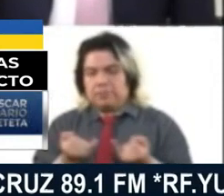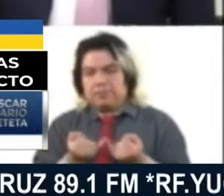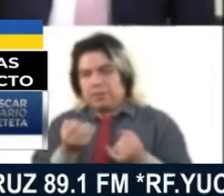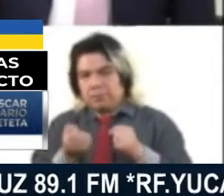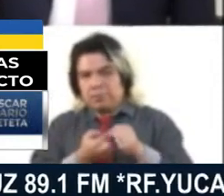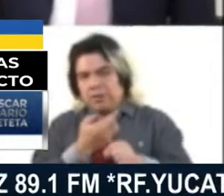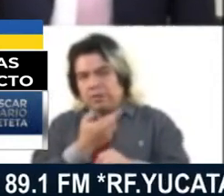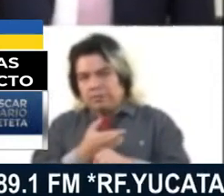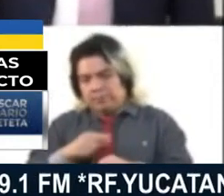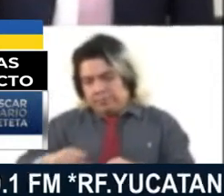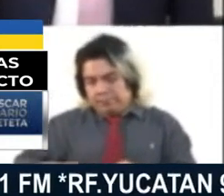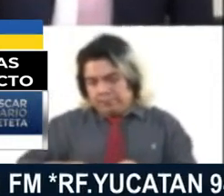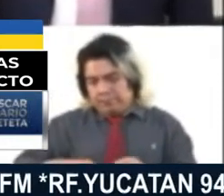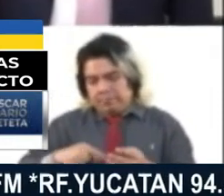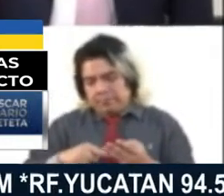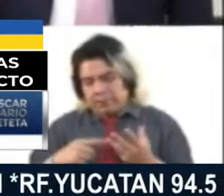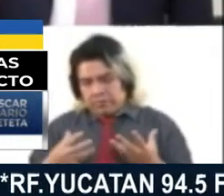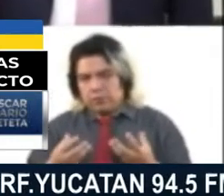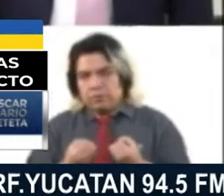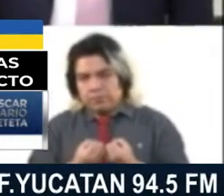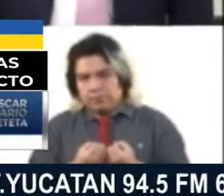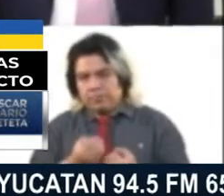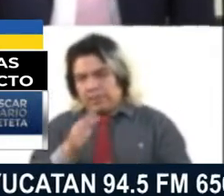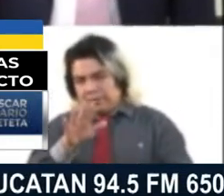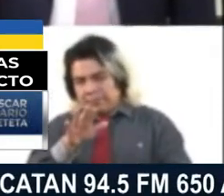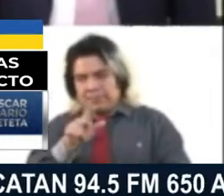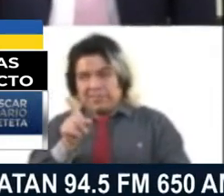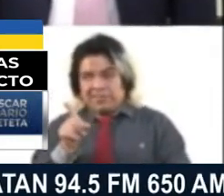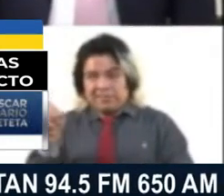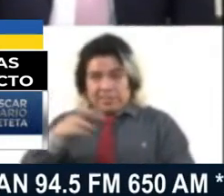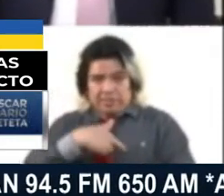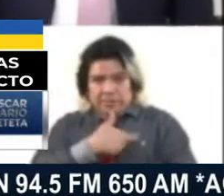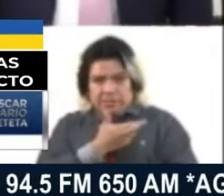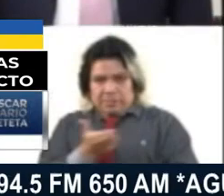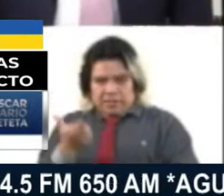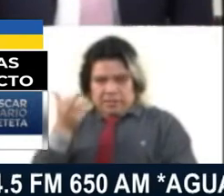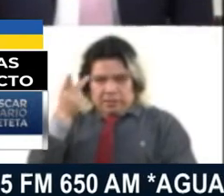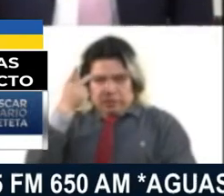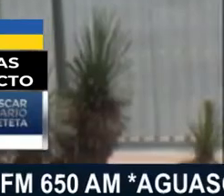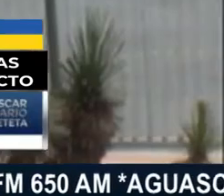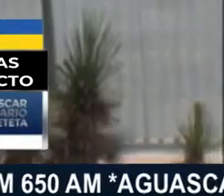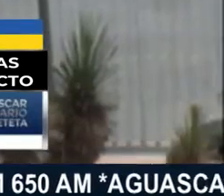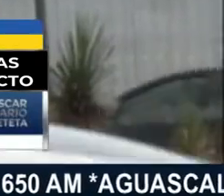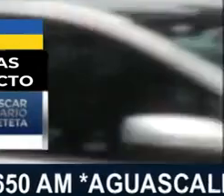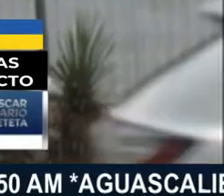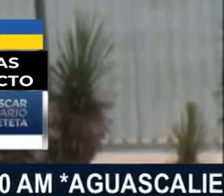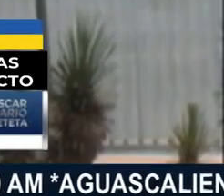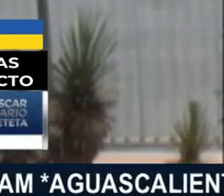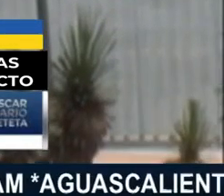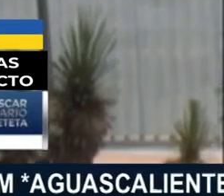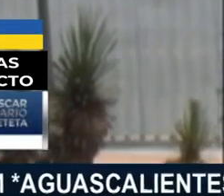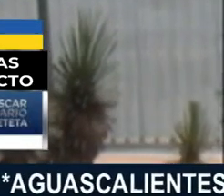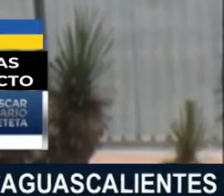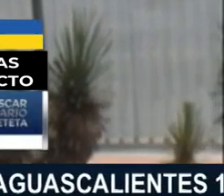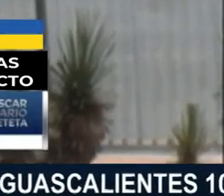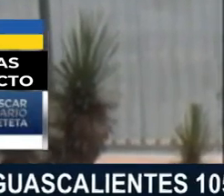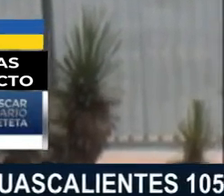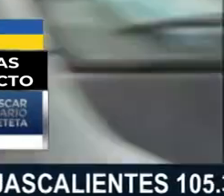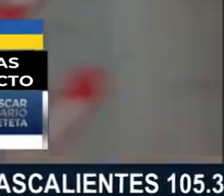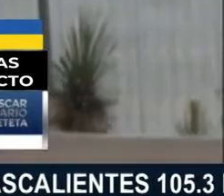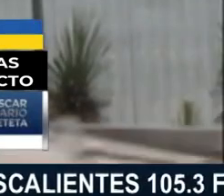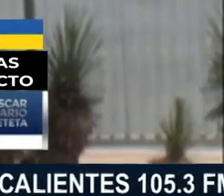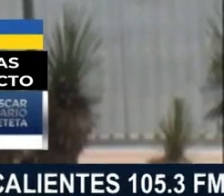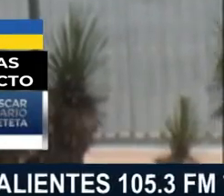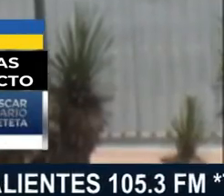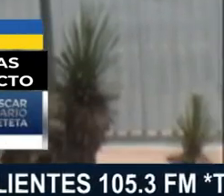local felicitó a la morenista al tiempo de señalar que debe tener cuidado con lo que declara debido a las determinaciones que ha tenido